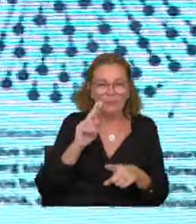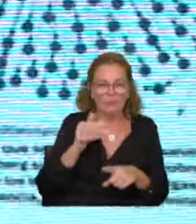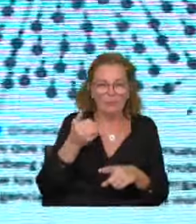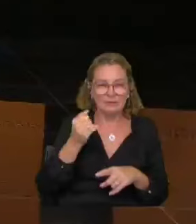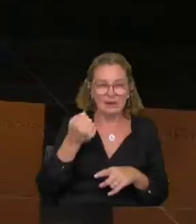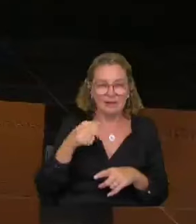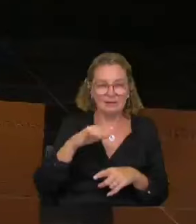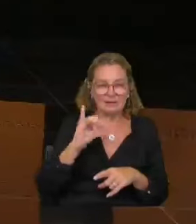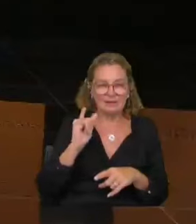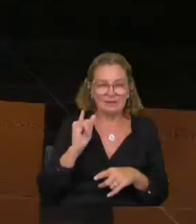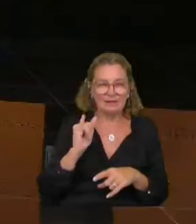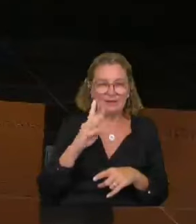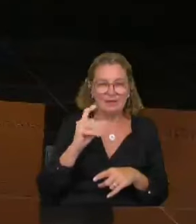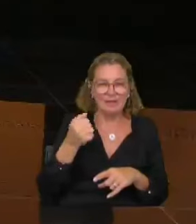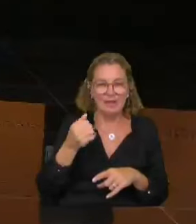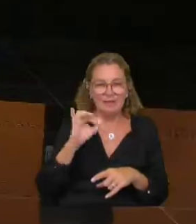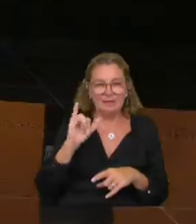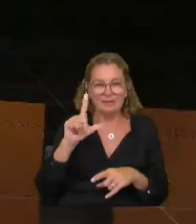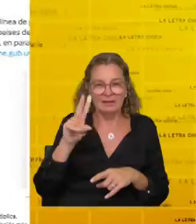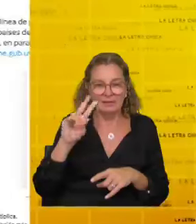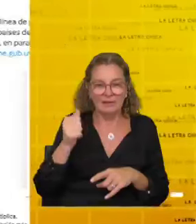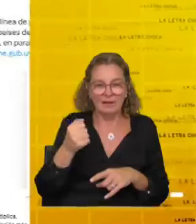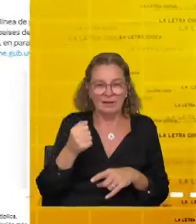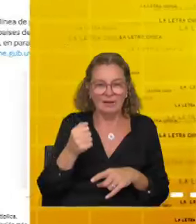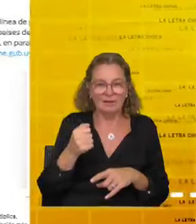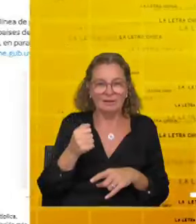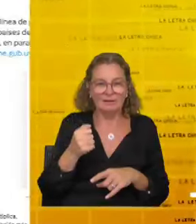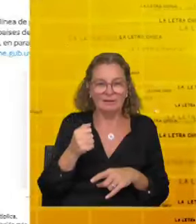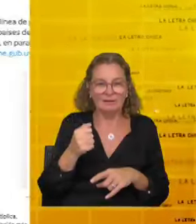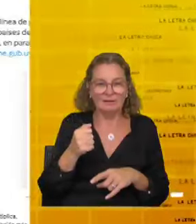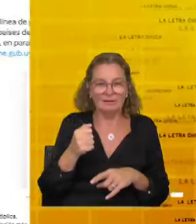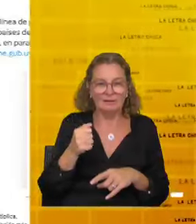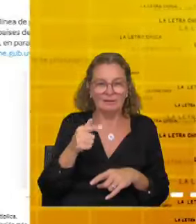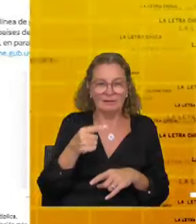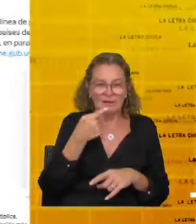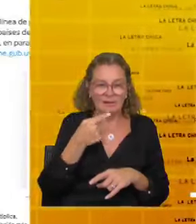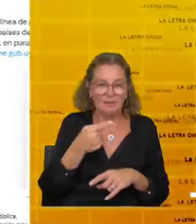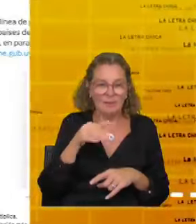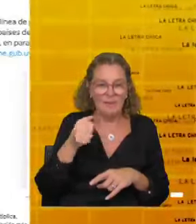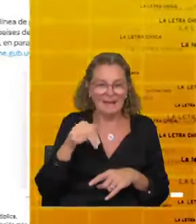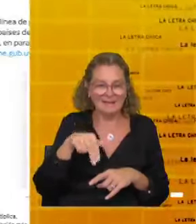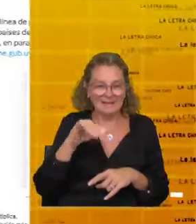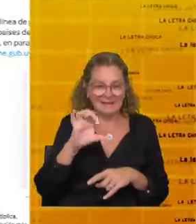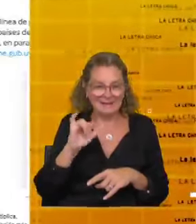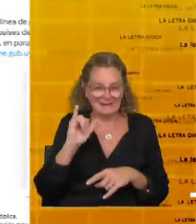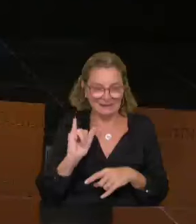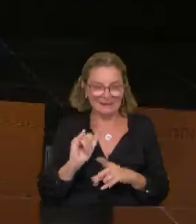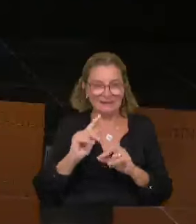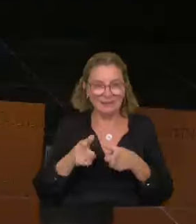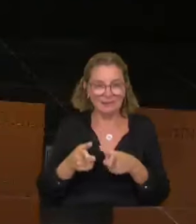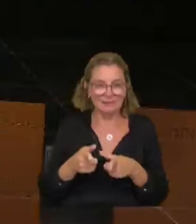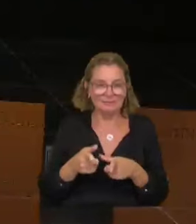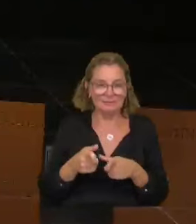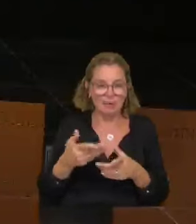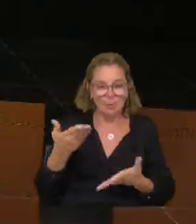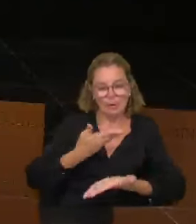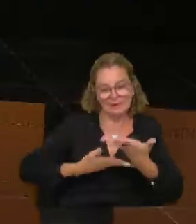a sil bianch Silva es esto silch da Silva acá y Antonio mans también